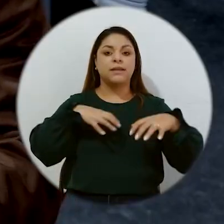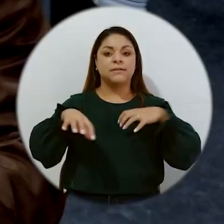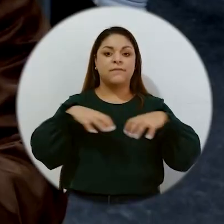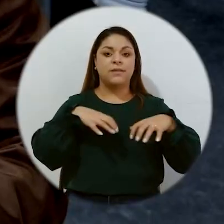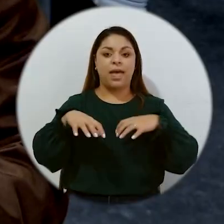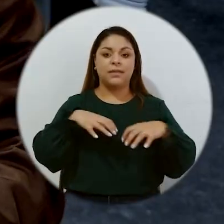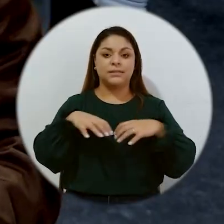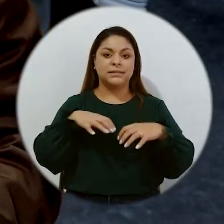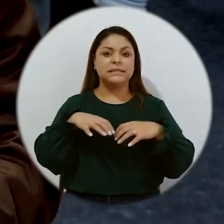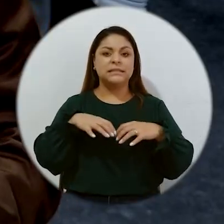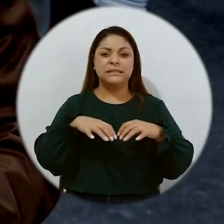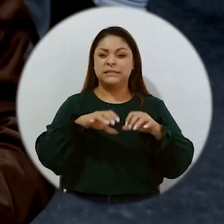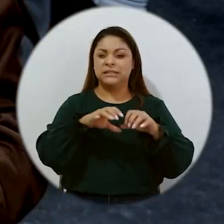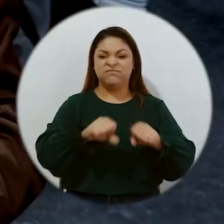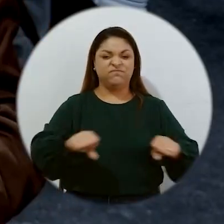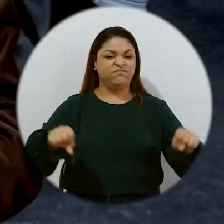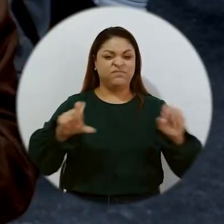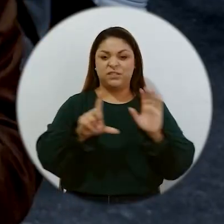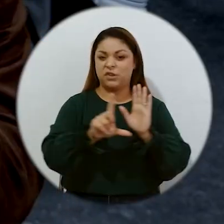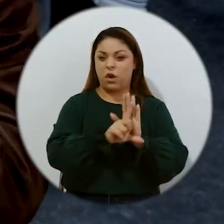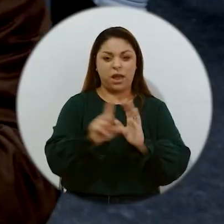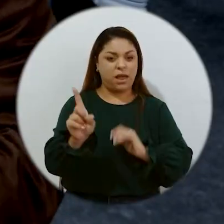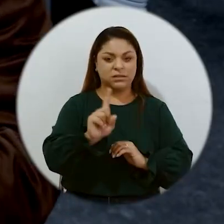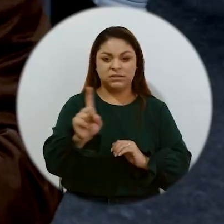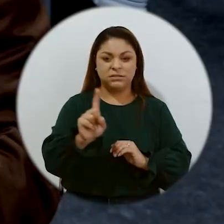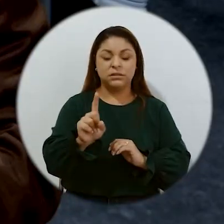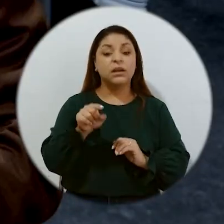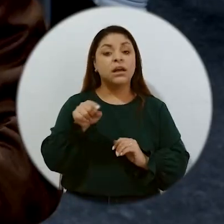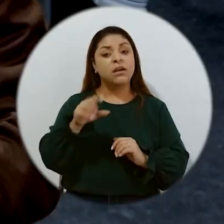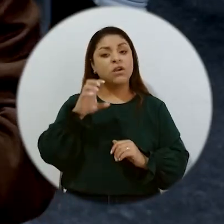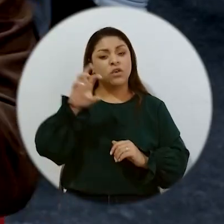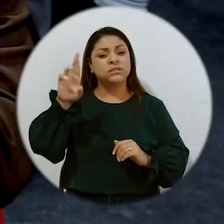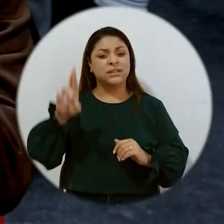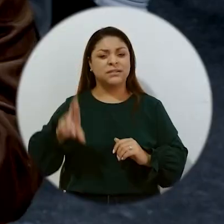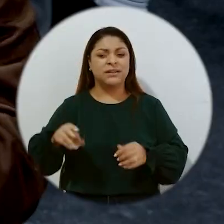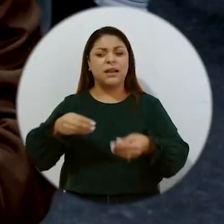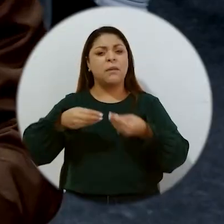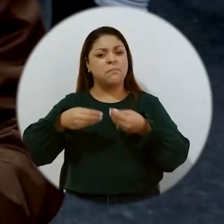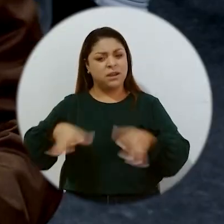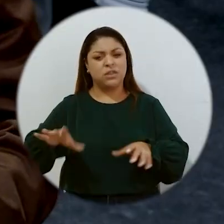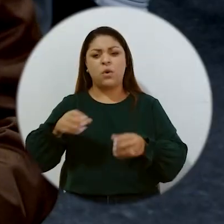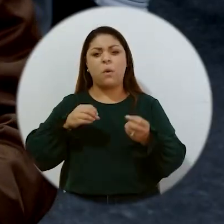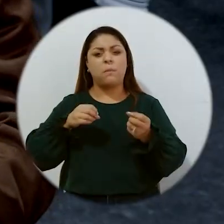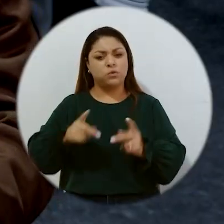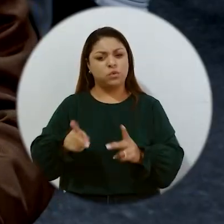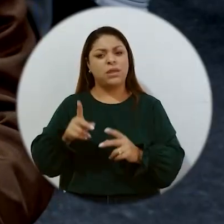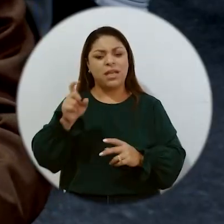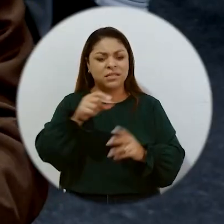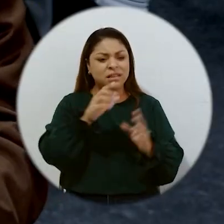en cuanto a actividades ilícitas, Costa Rica perdió una gran oportunidad de ordenar un poquito